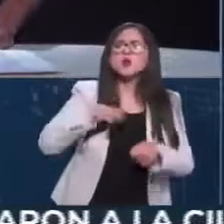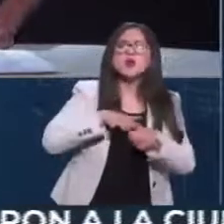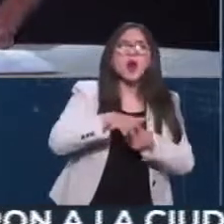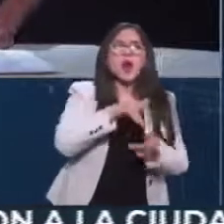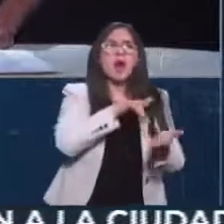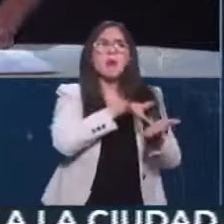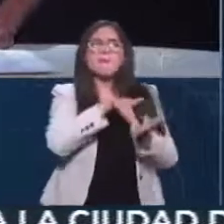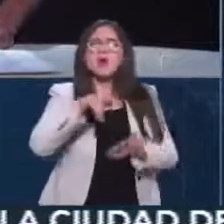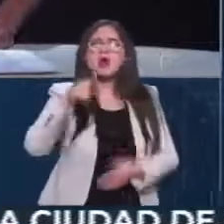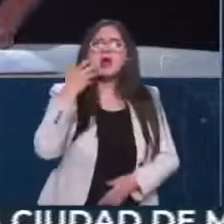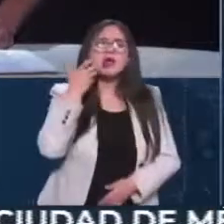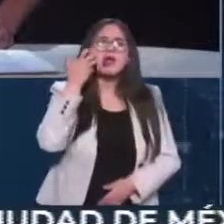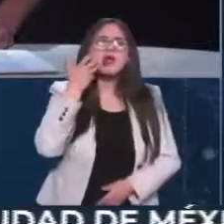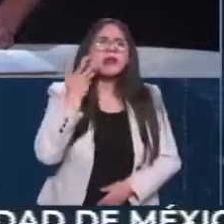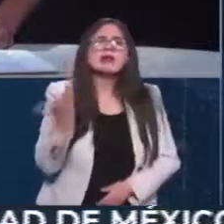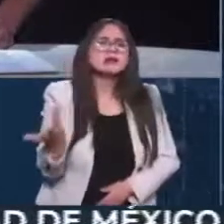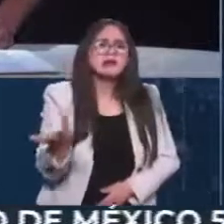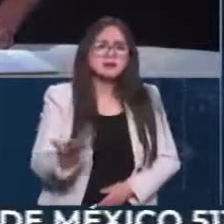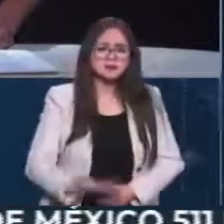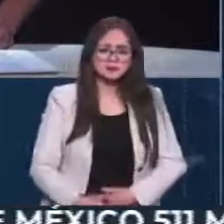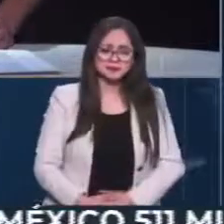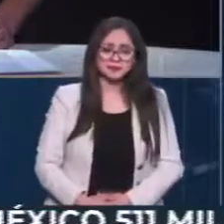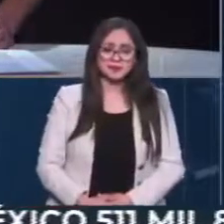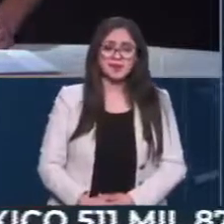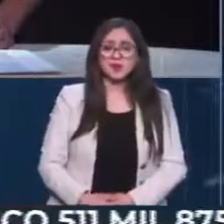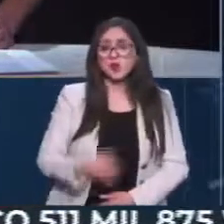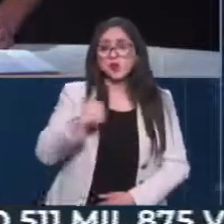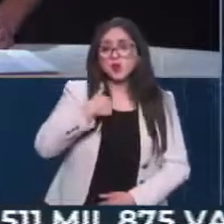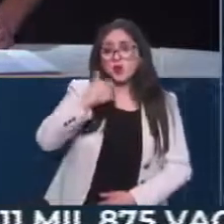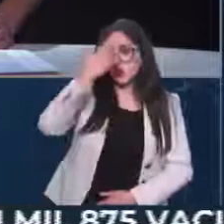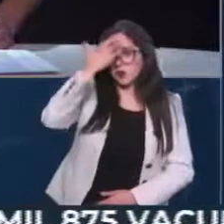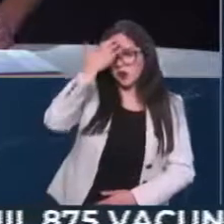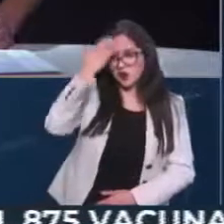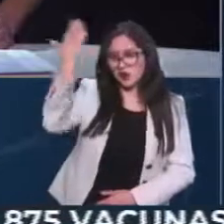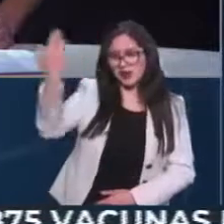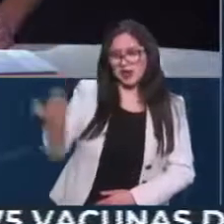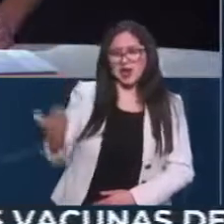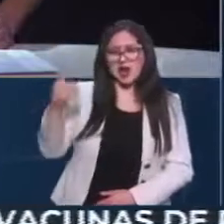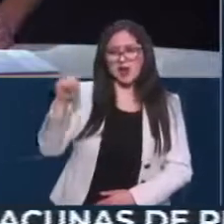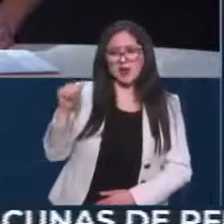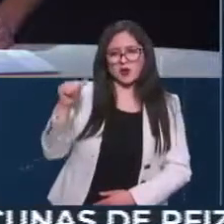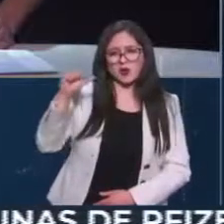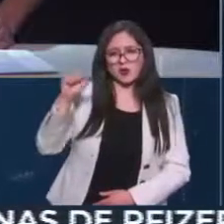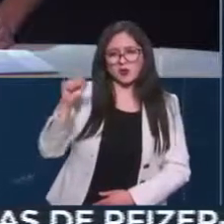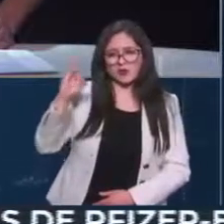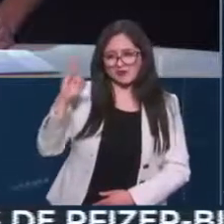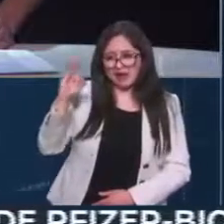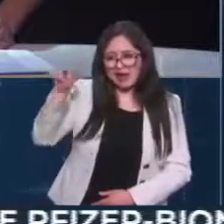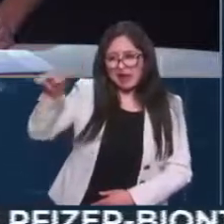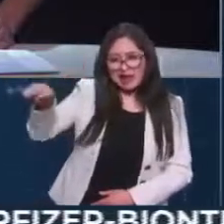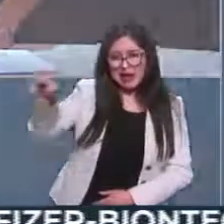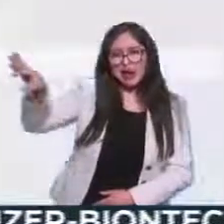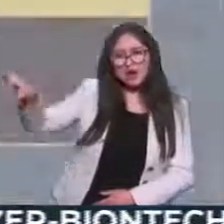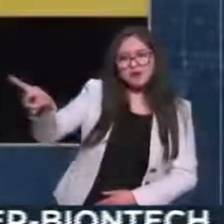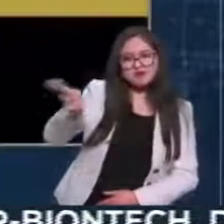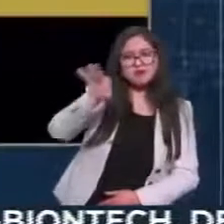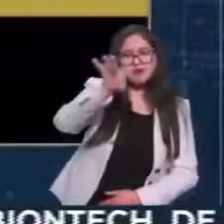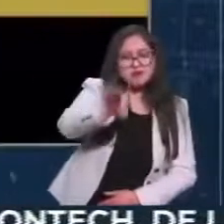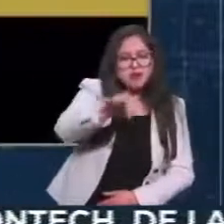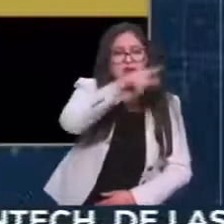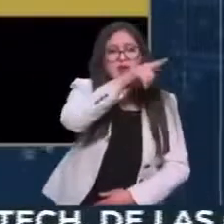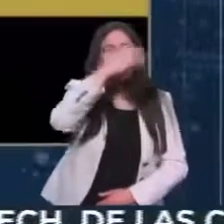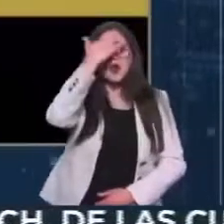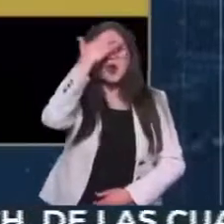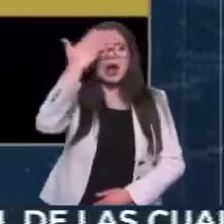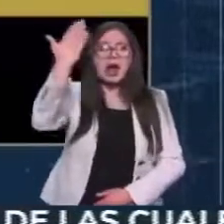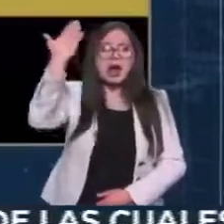Mira, Colmenares yo lo conozco cuando es contratado en la Auditoría Superior. El auditor pensó que tenía algún conocimiento porque venía de Hacienda. Yo lo conozco de